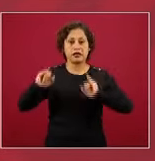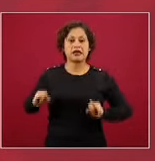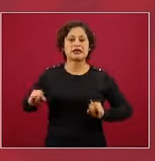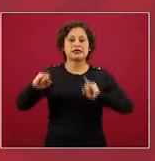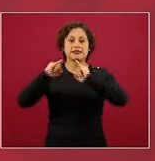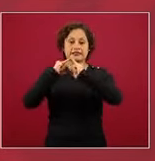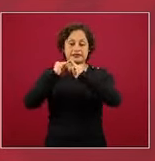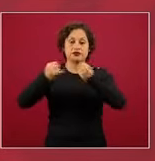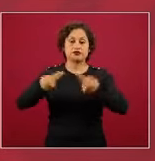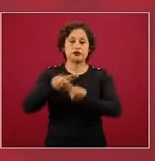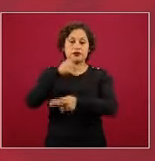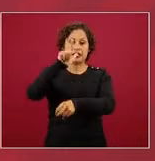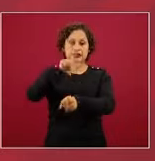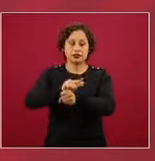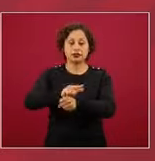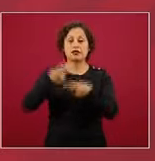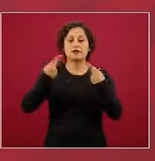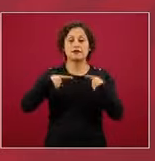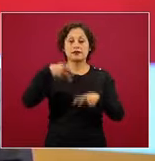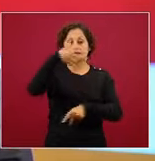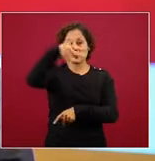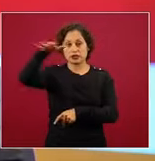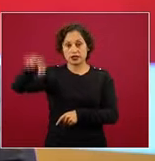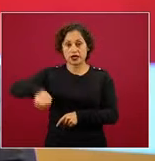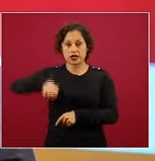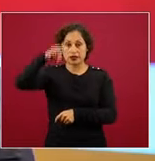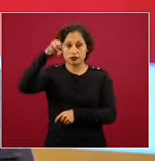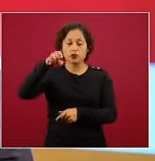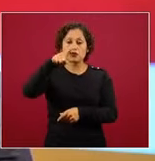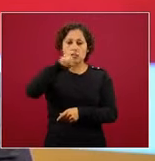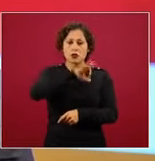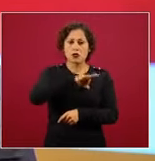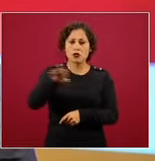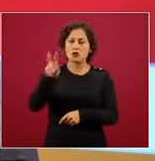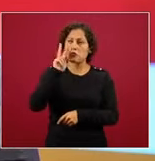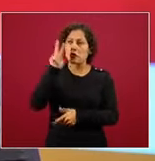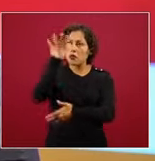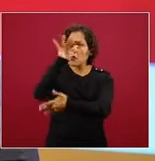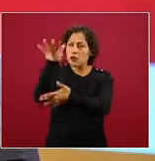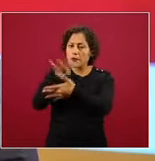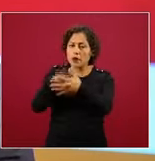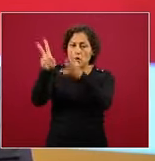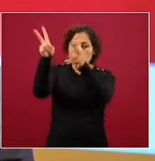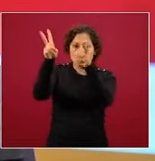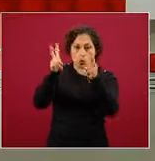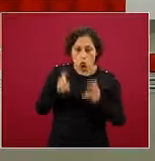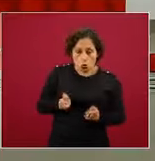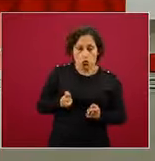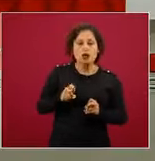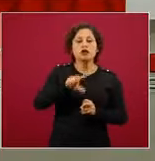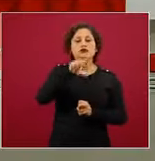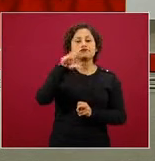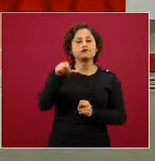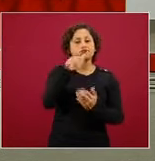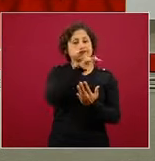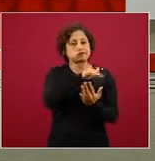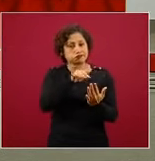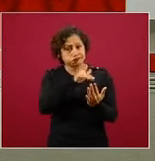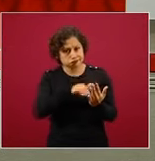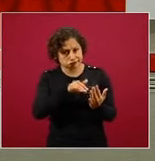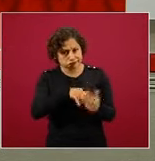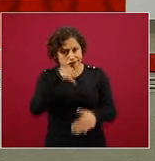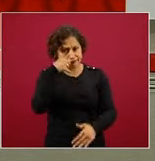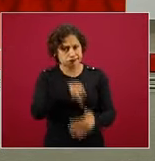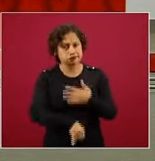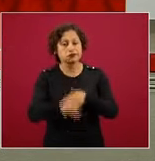de Geriatría, poder descargar los materiales que ahí se encuentran, poder revisarlos a profundidad, no solamente